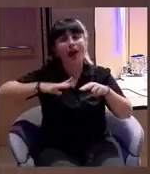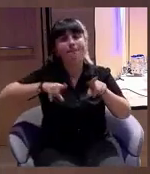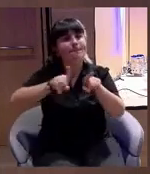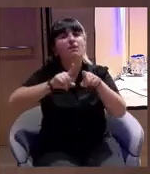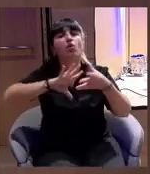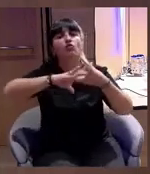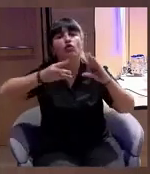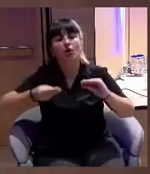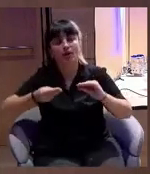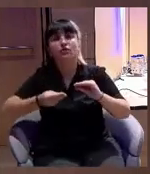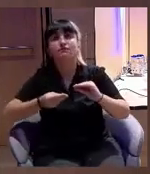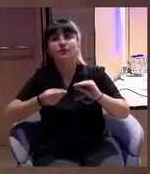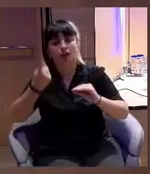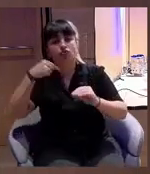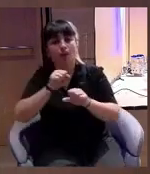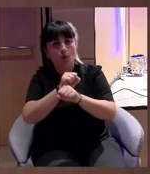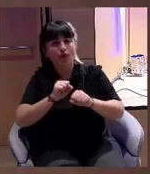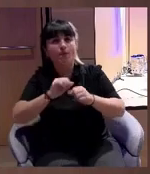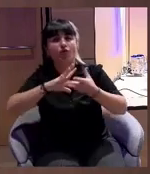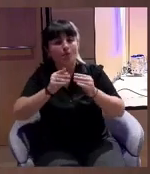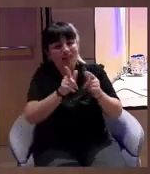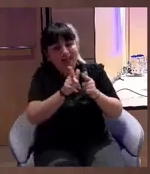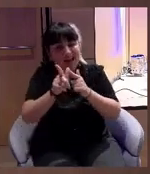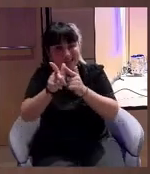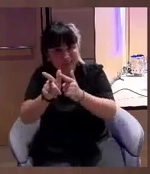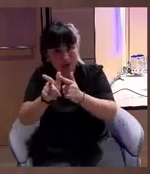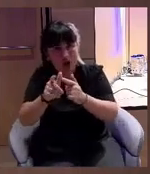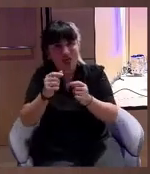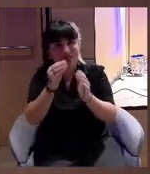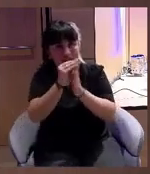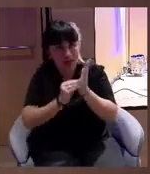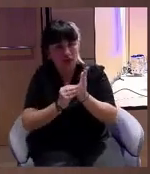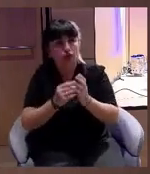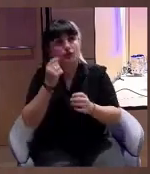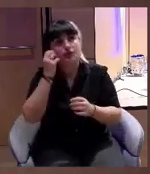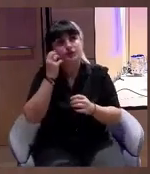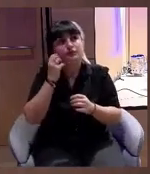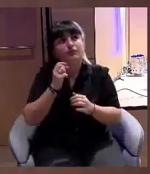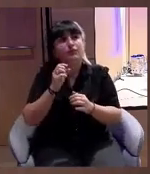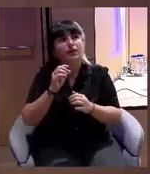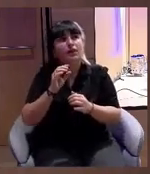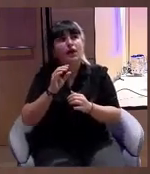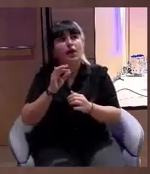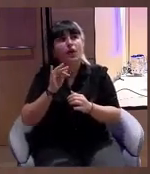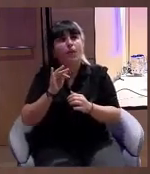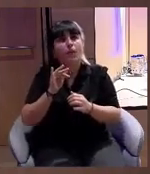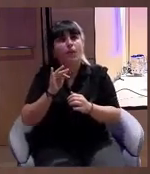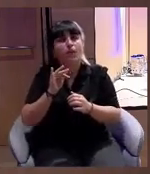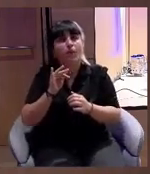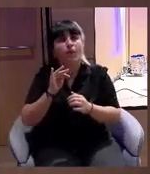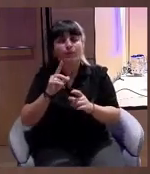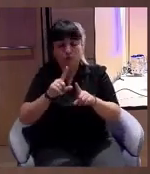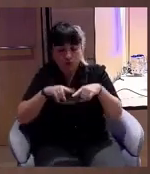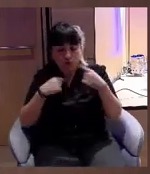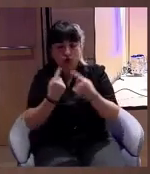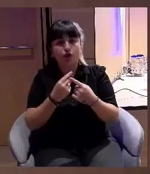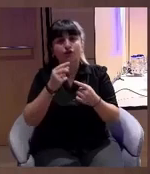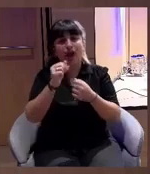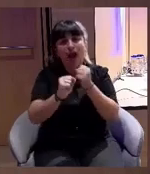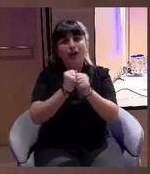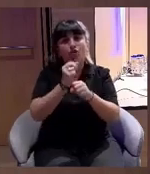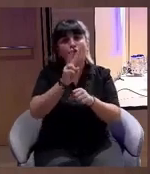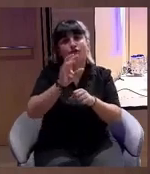Y por último con respecto e a la pregunta que hacías vos nosotros en 2021 tuvimos